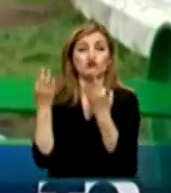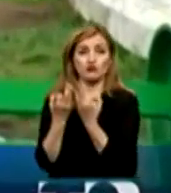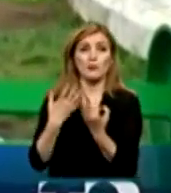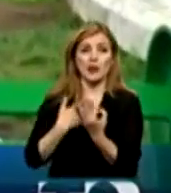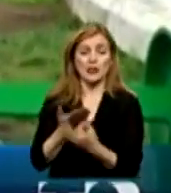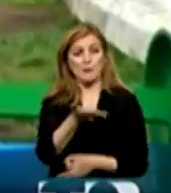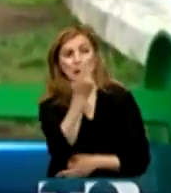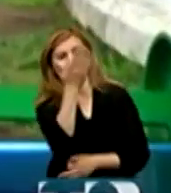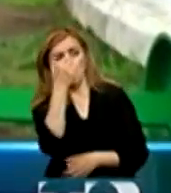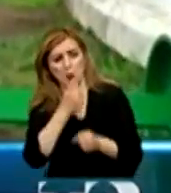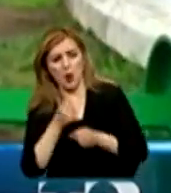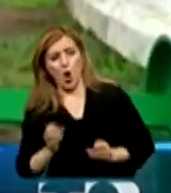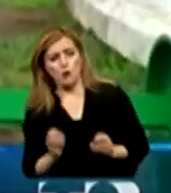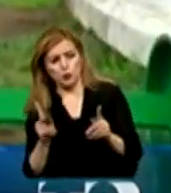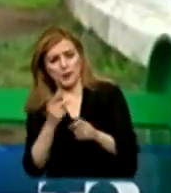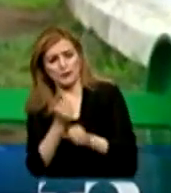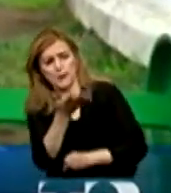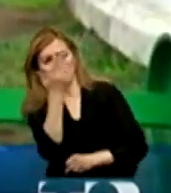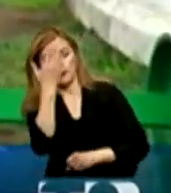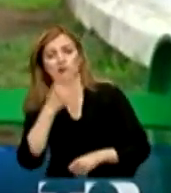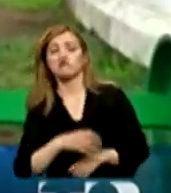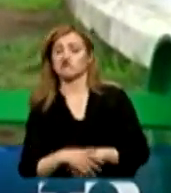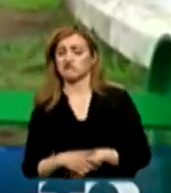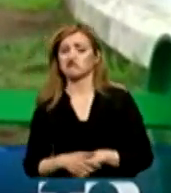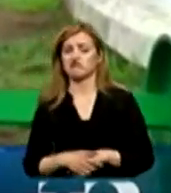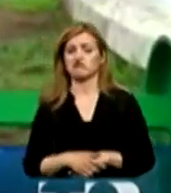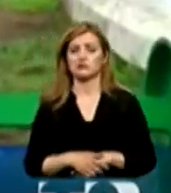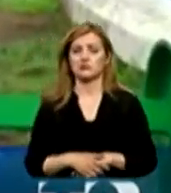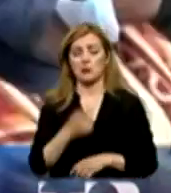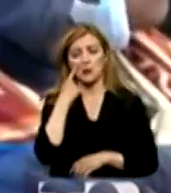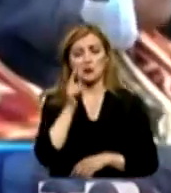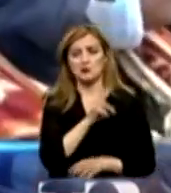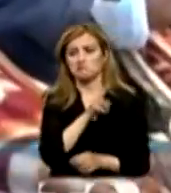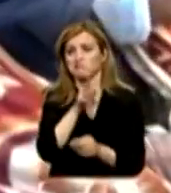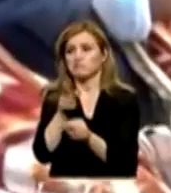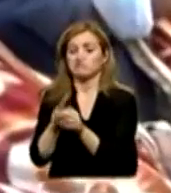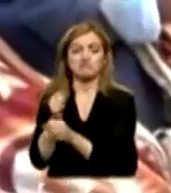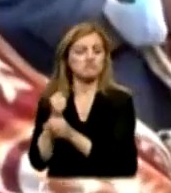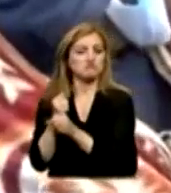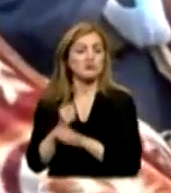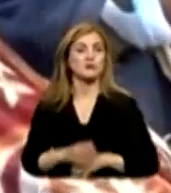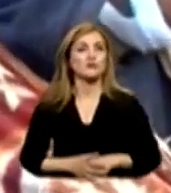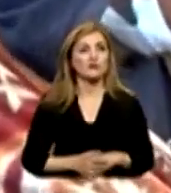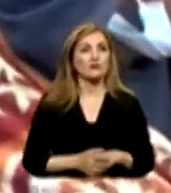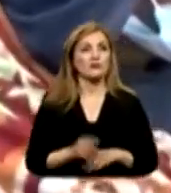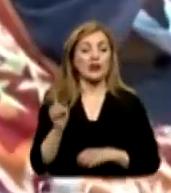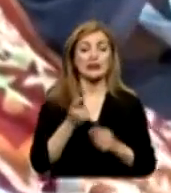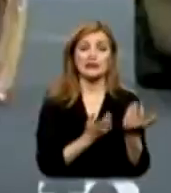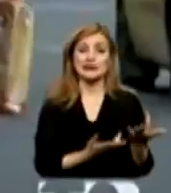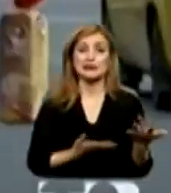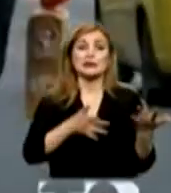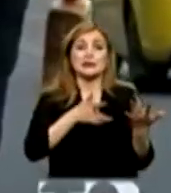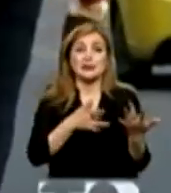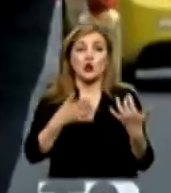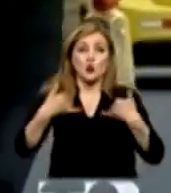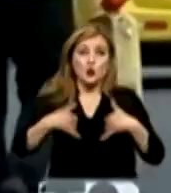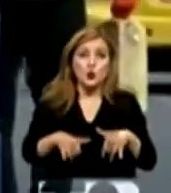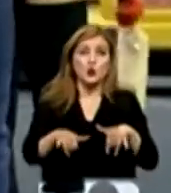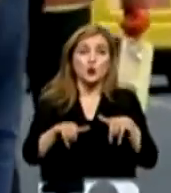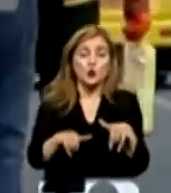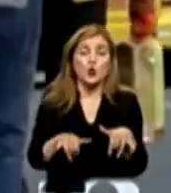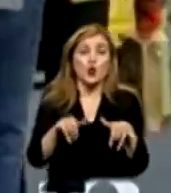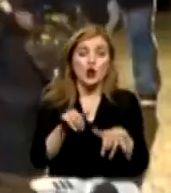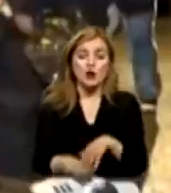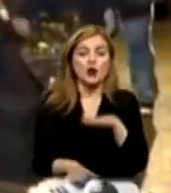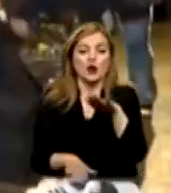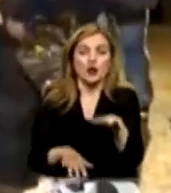ya la ventaja de un familiar que está allá y nos tiene como un trabajito ahí. Al menos esa es la esperanza que los motiva a seguir su viaje, sea a